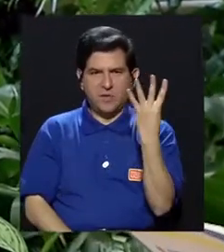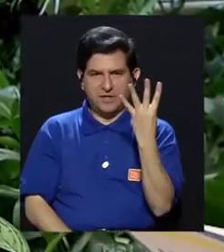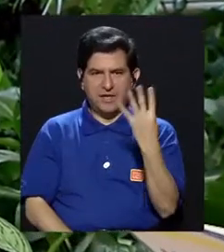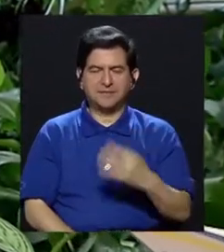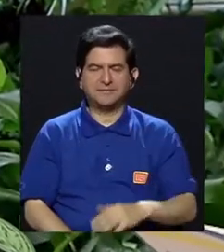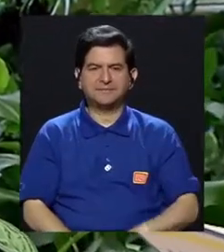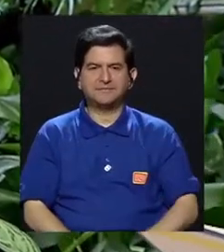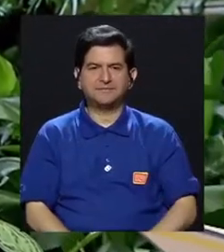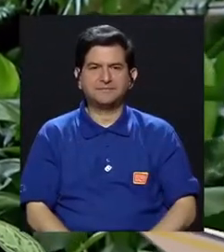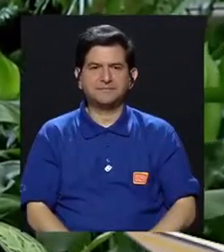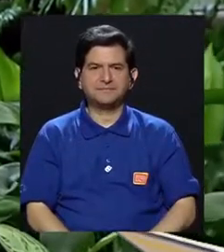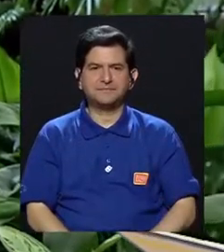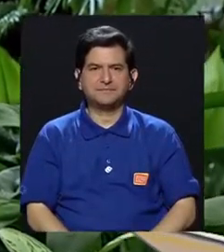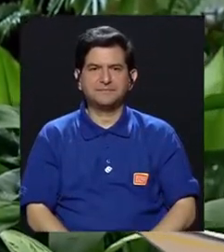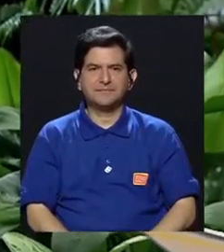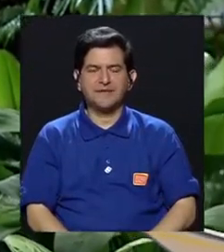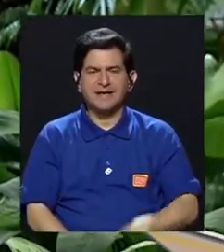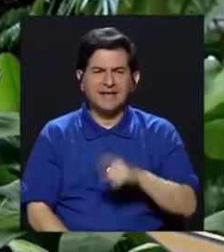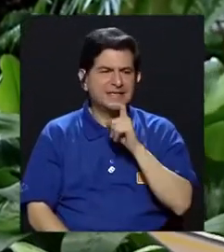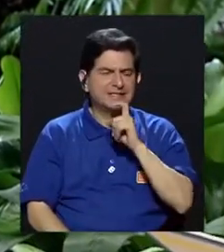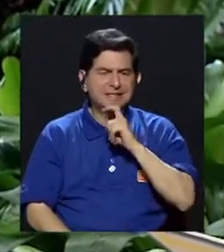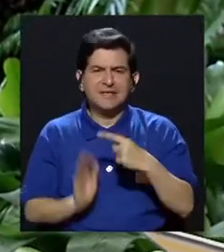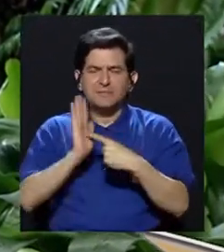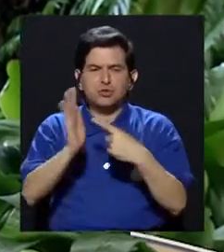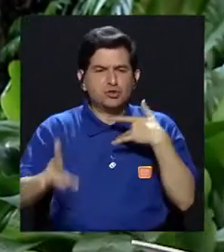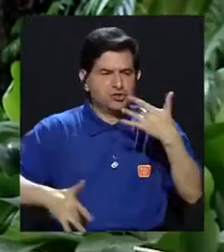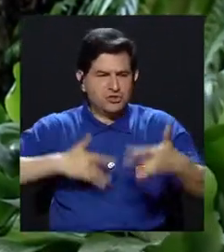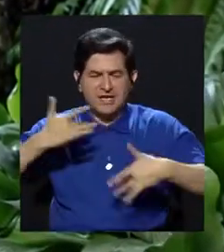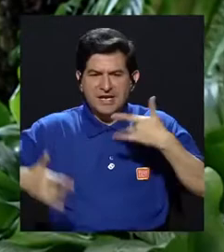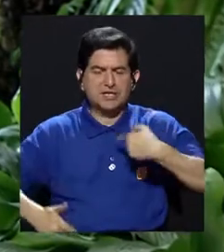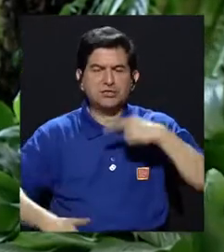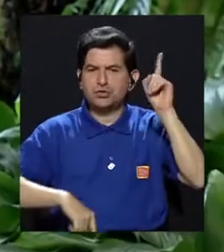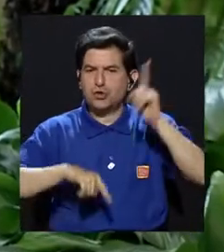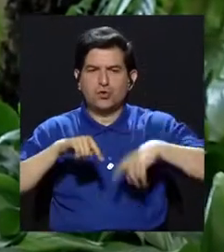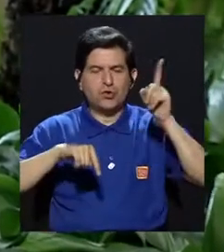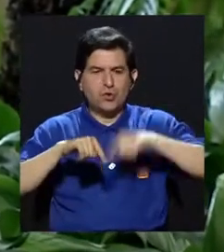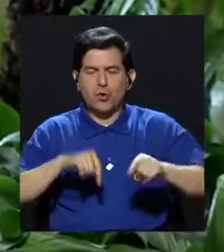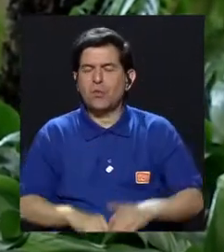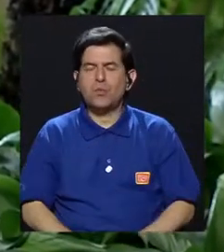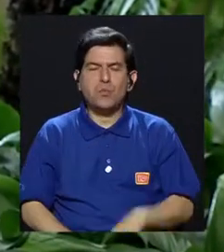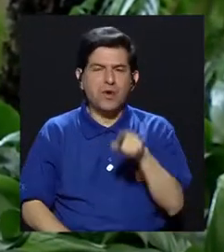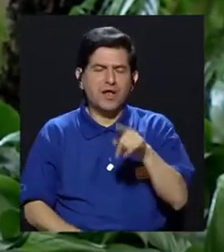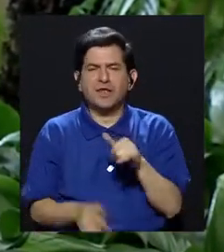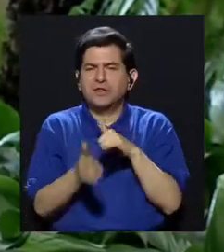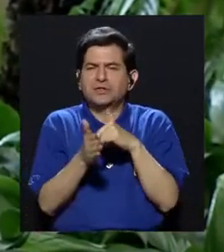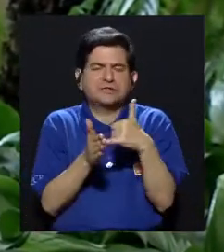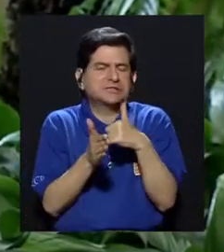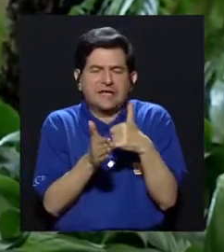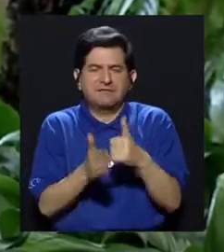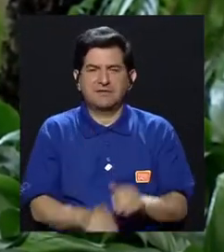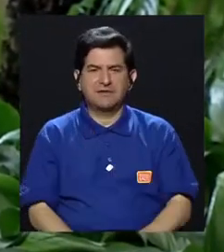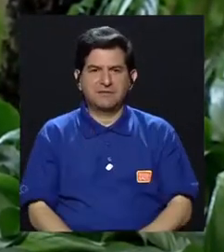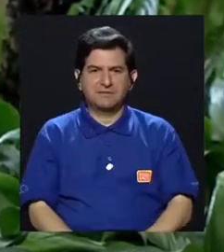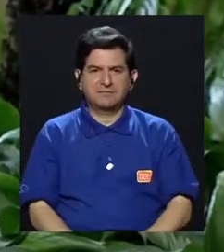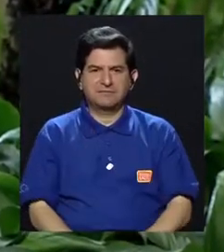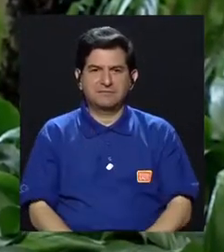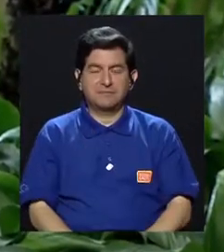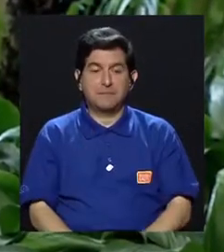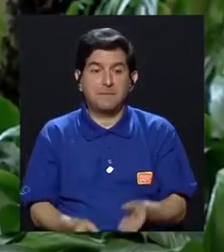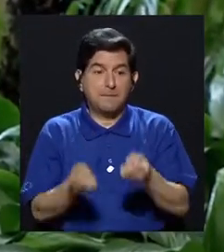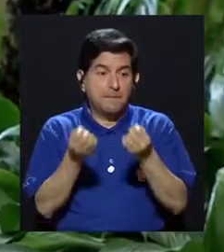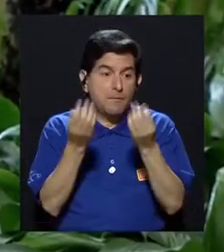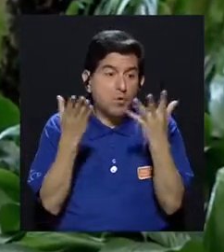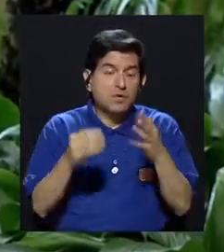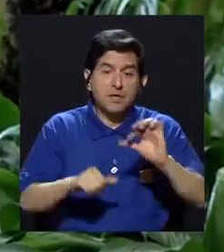cuarta tiene que ver con la dificultad para demostrar mis sentimientos porque yo no puedo ser vulnerable. Los hombres no somos vulnerables, ¿verdad? Uh-huh. Pueden